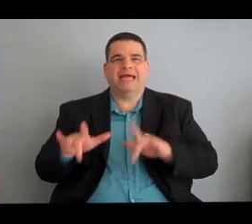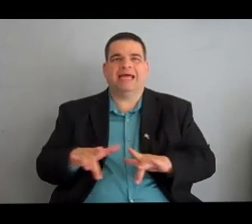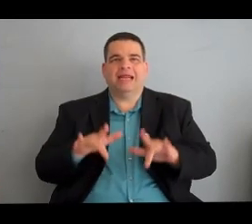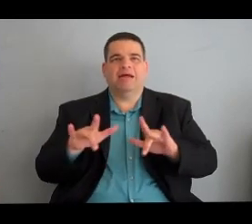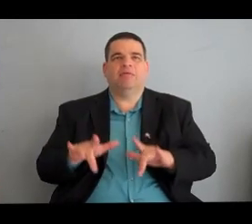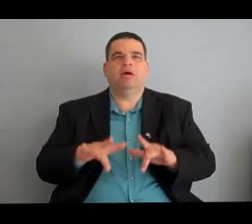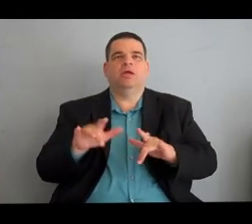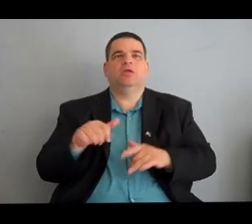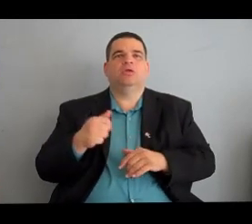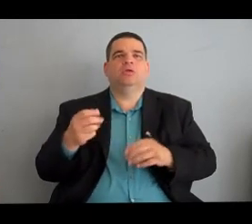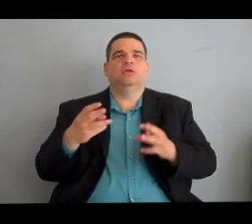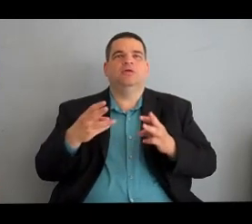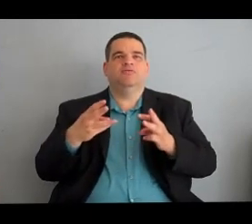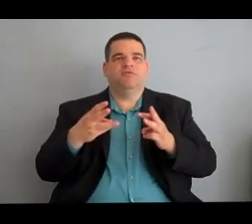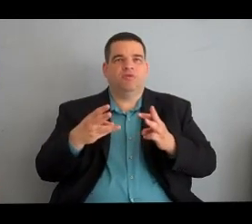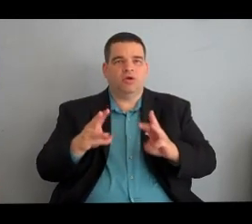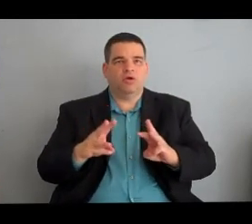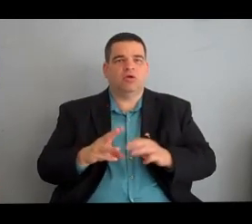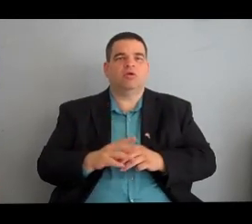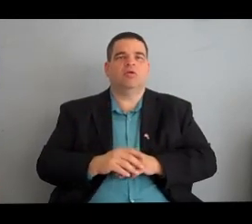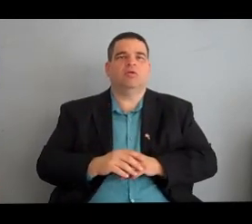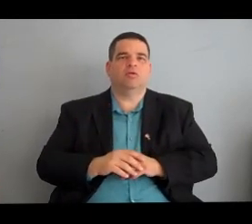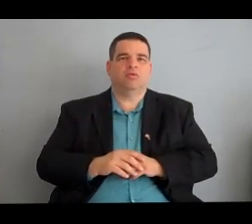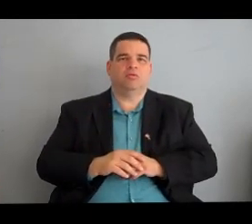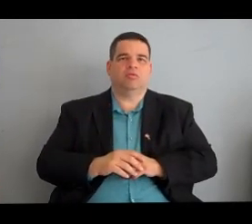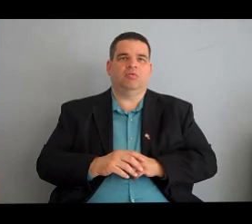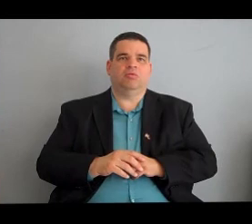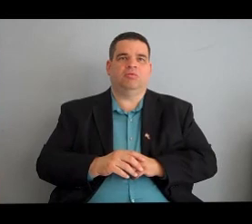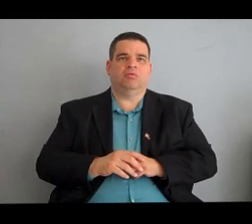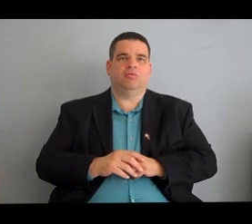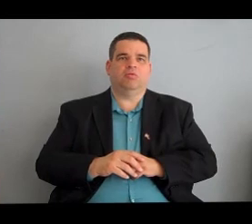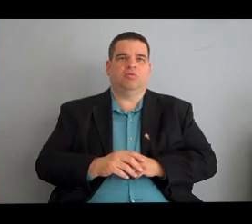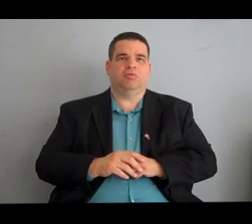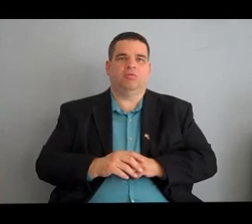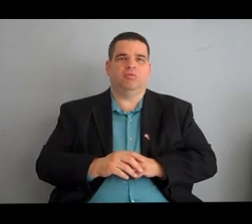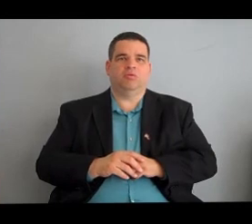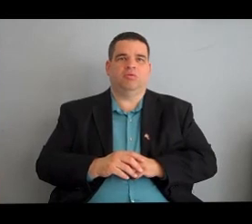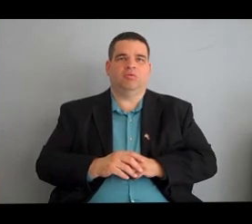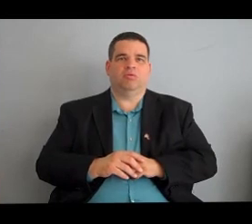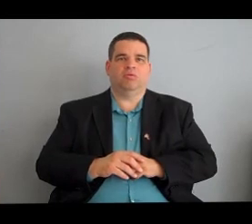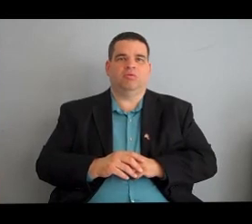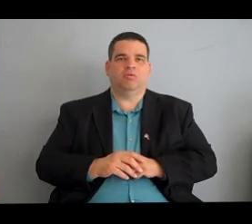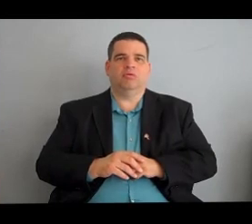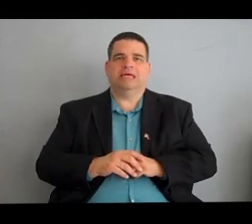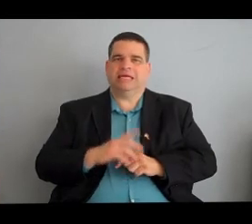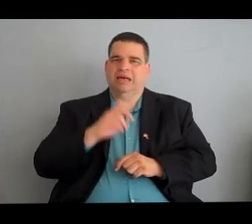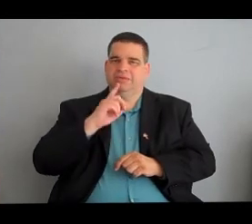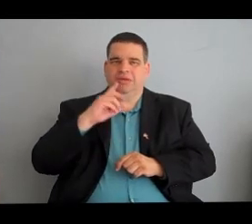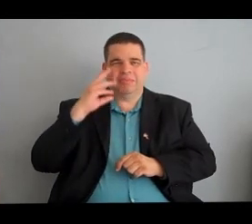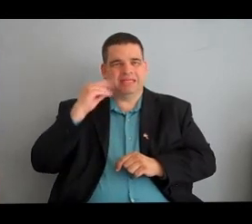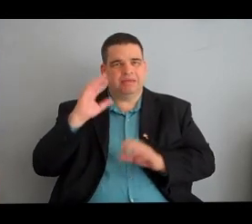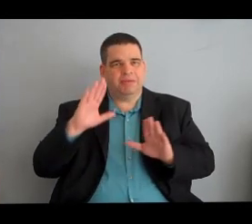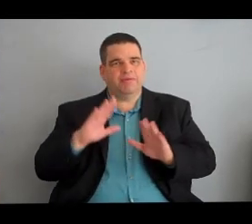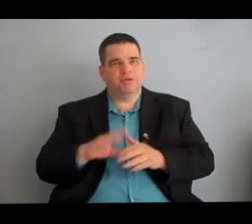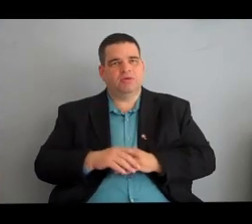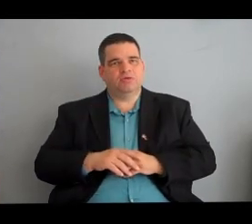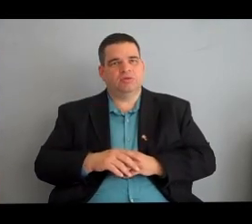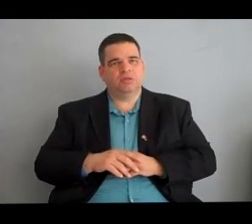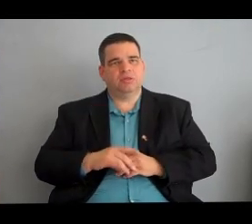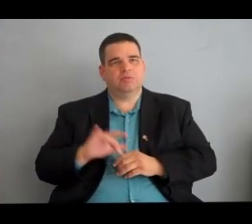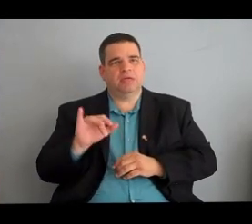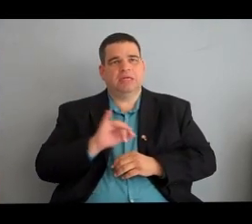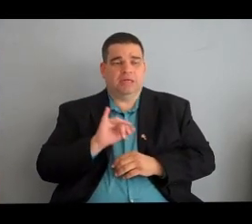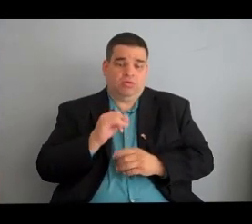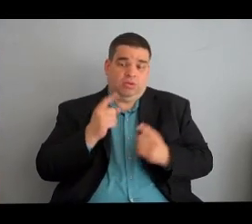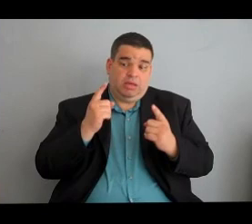Y de verdad, es una experiencia súper, de verdad. No, y la situación ahora mismo en la cual estamos viviendo